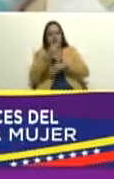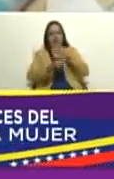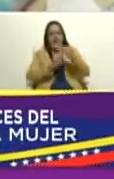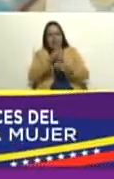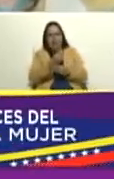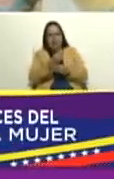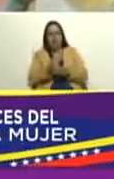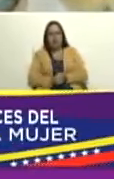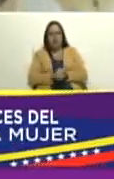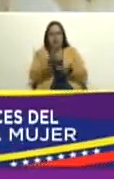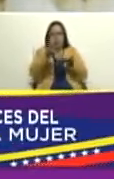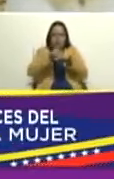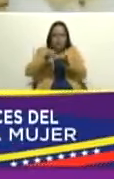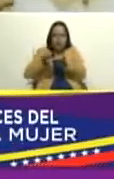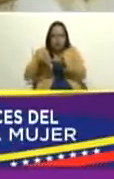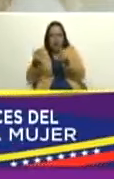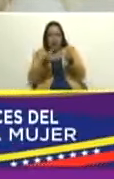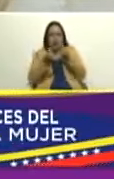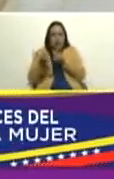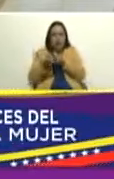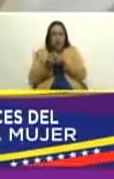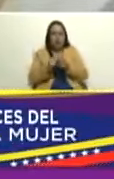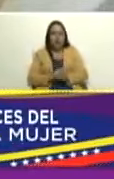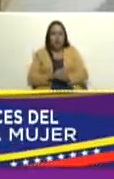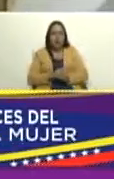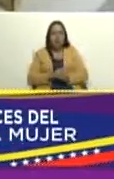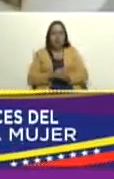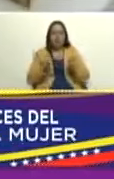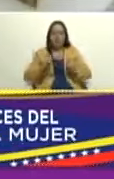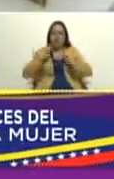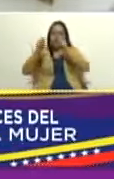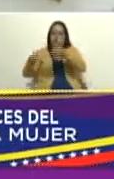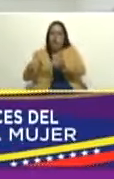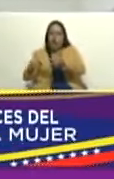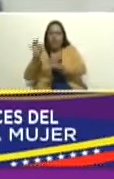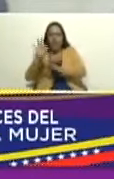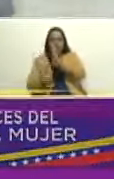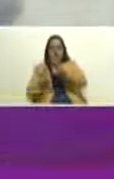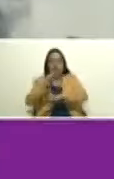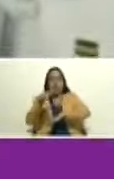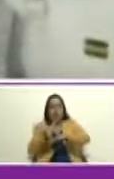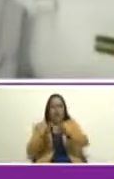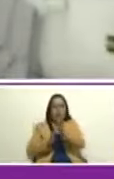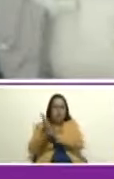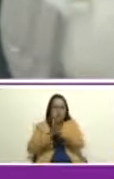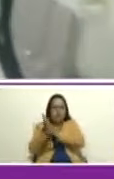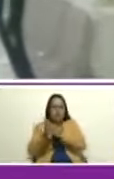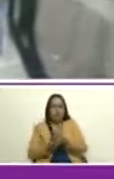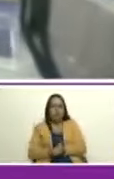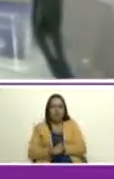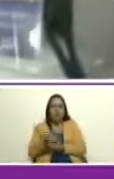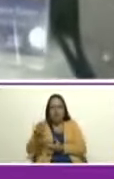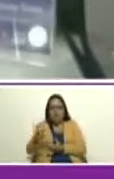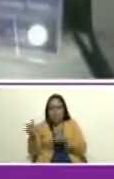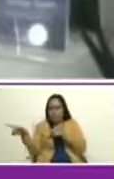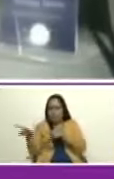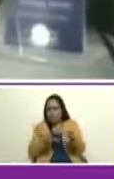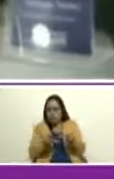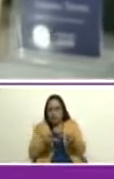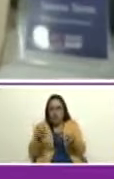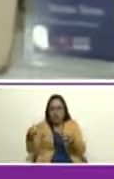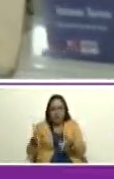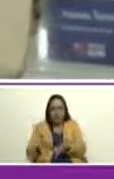de los recursos para dar créditos a mujeres al Fondo Nacional de Emprendimiento. Ya eso se hizo y eso permite que podamos de manera